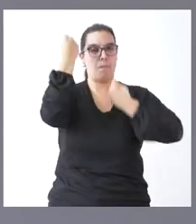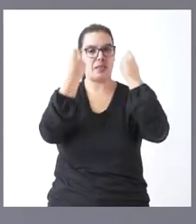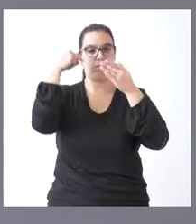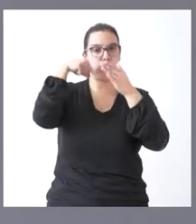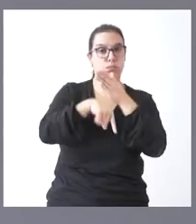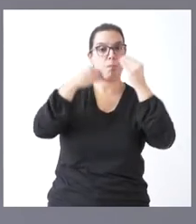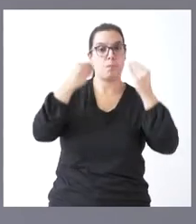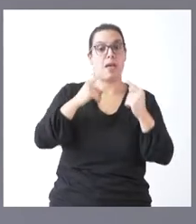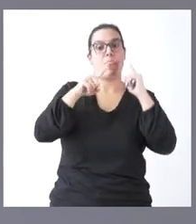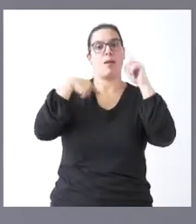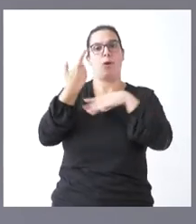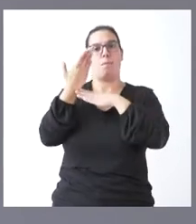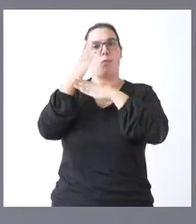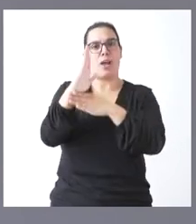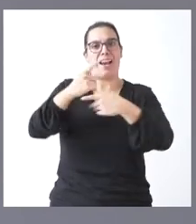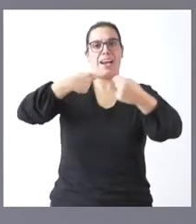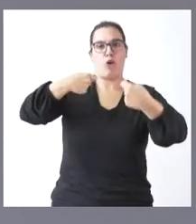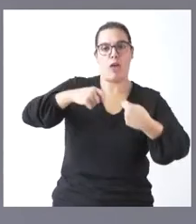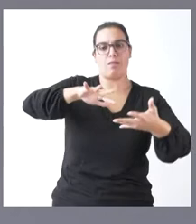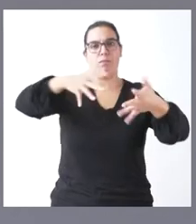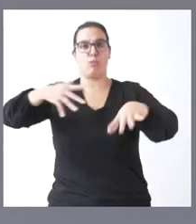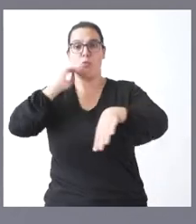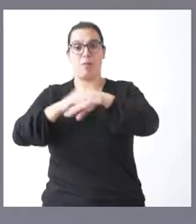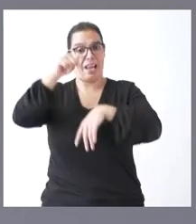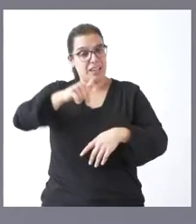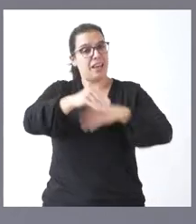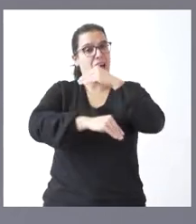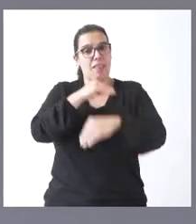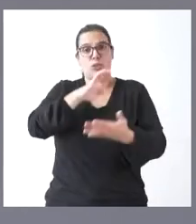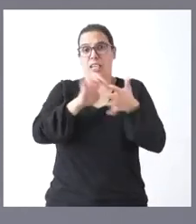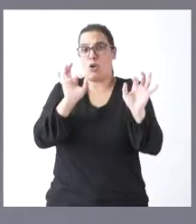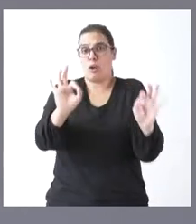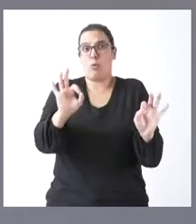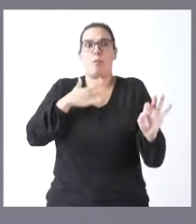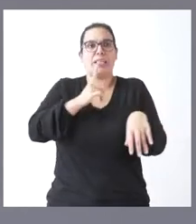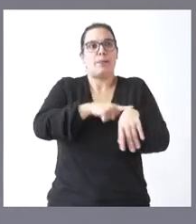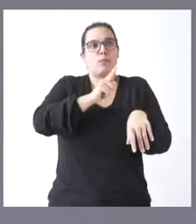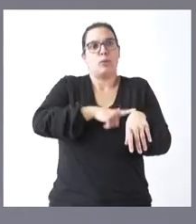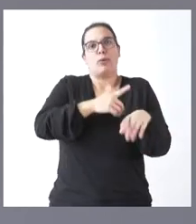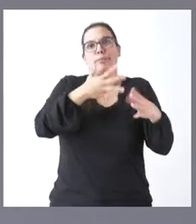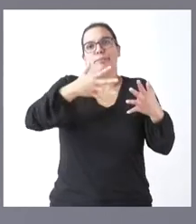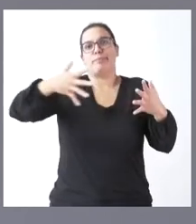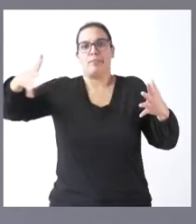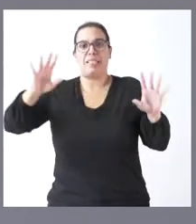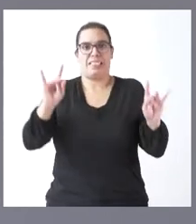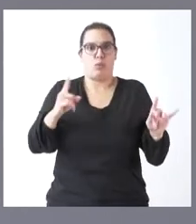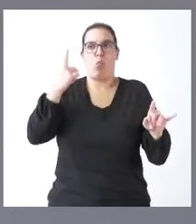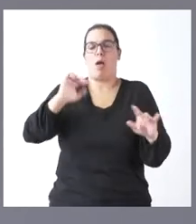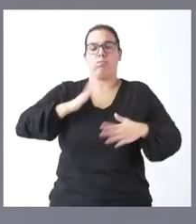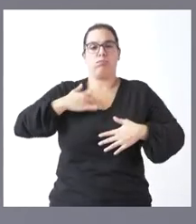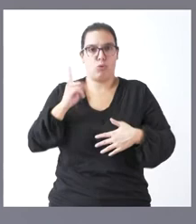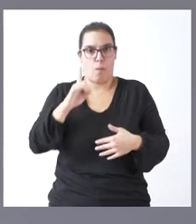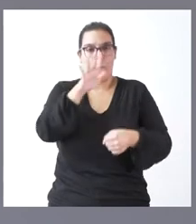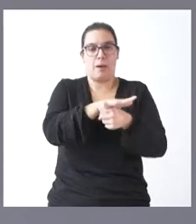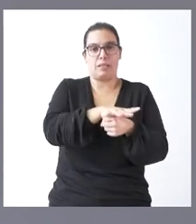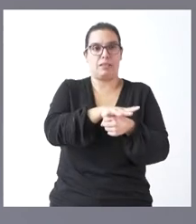luego deben proponerse negociarse y aplicarse es lo que hacemos en Castilla y león y esto a lo mejor el tiempo que es más allá de que un día un martes